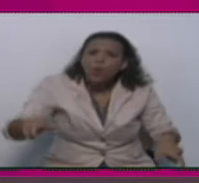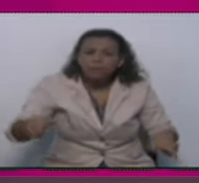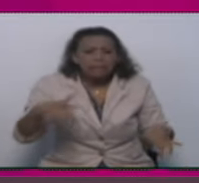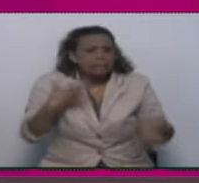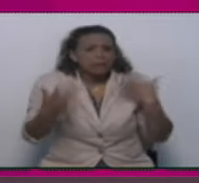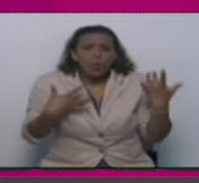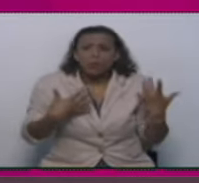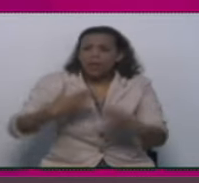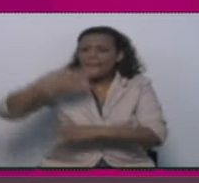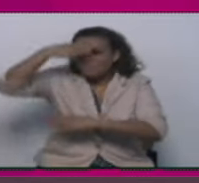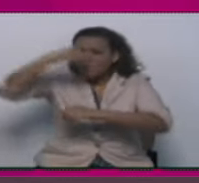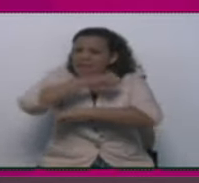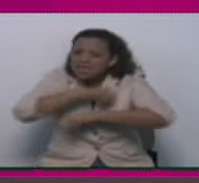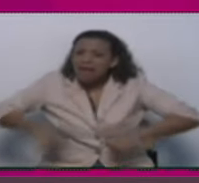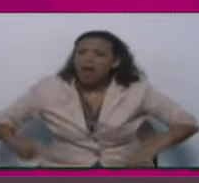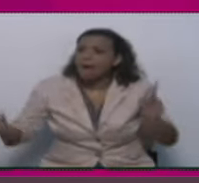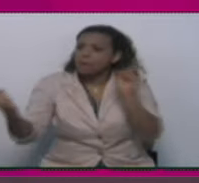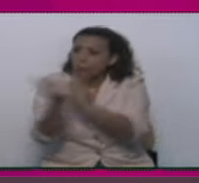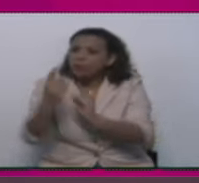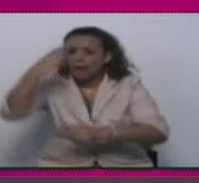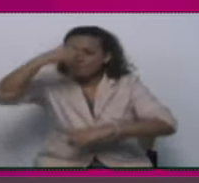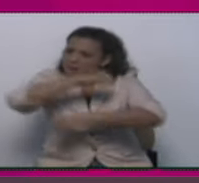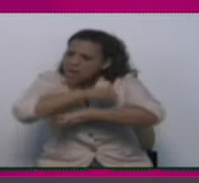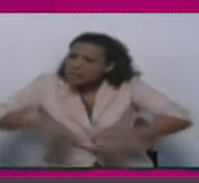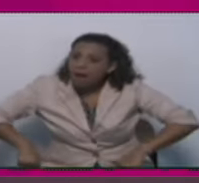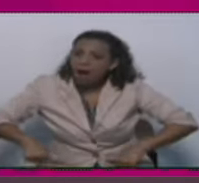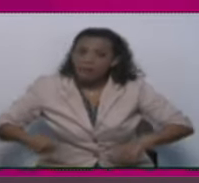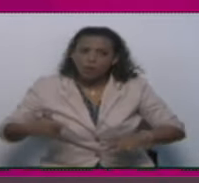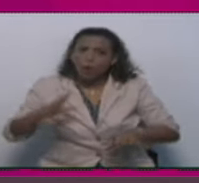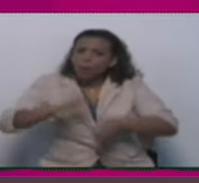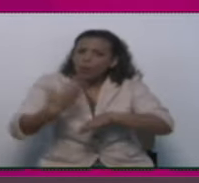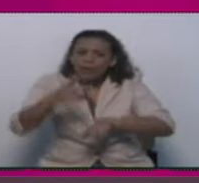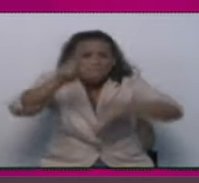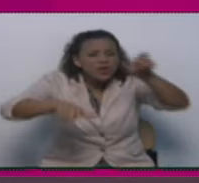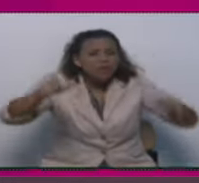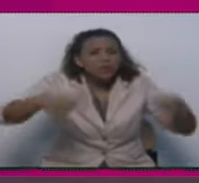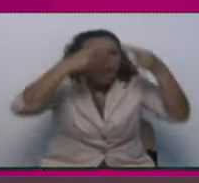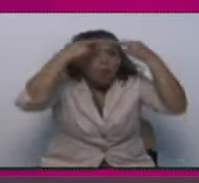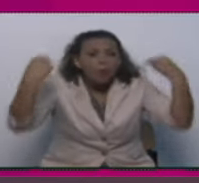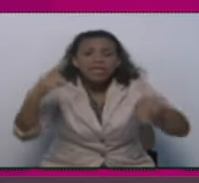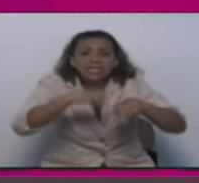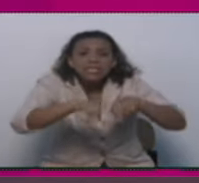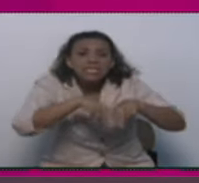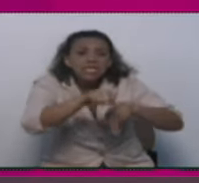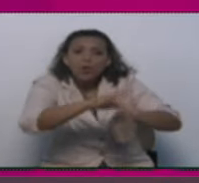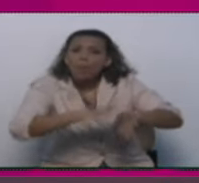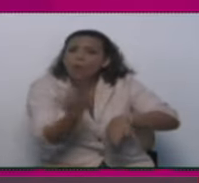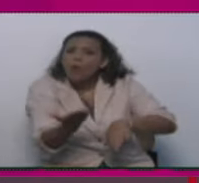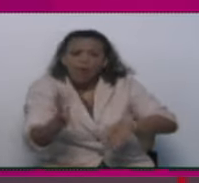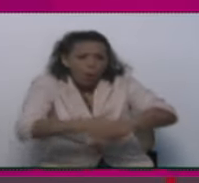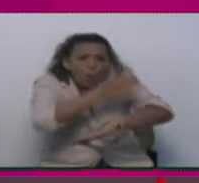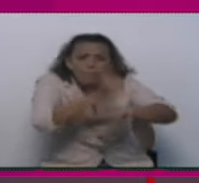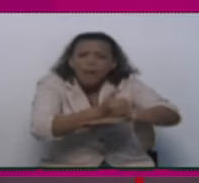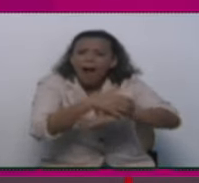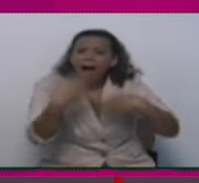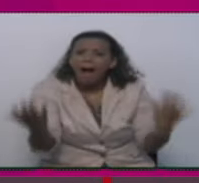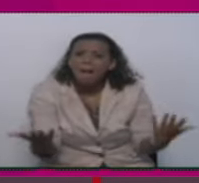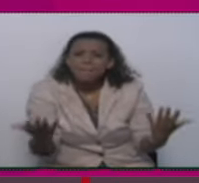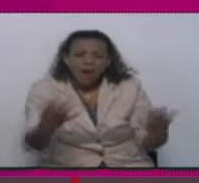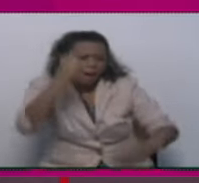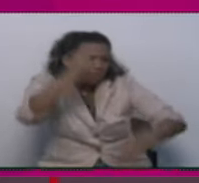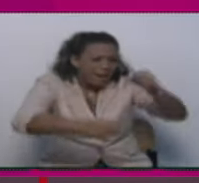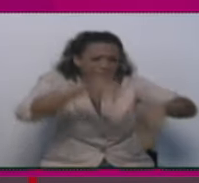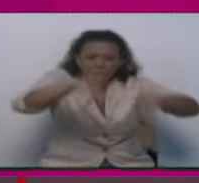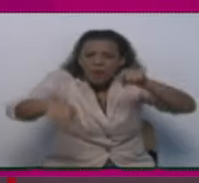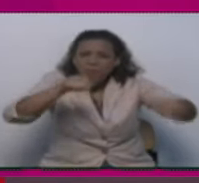acciones militares contra alguien que... Pero estos niños, ¿qué tienen que ahorita están